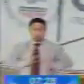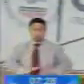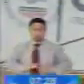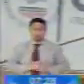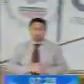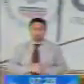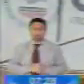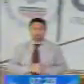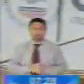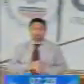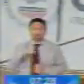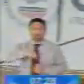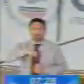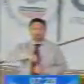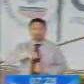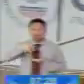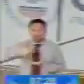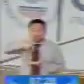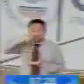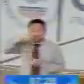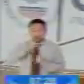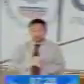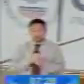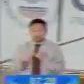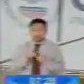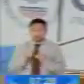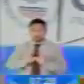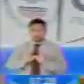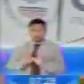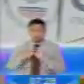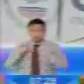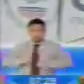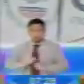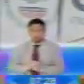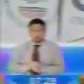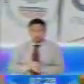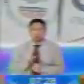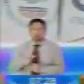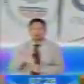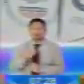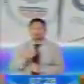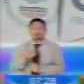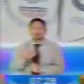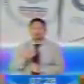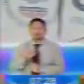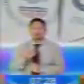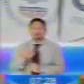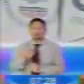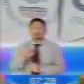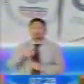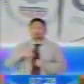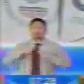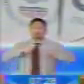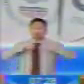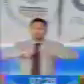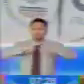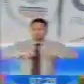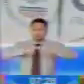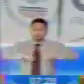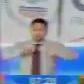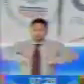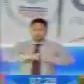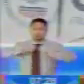Esta prometedora medicina antiviral, desarrollada a través de las investigaciones de desarrollo de